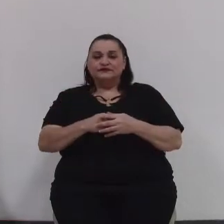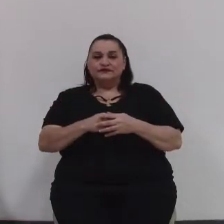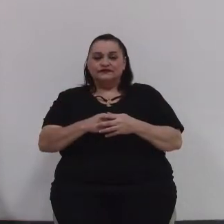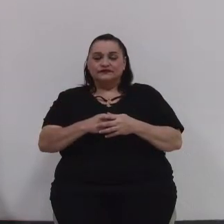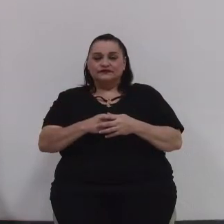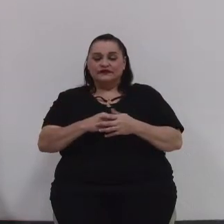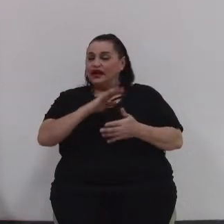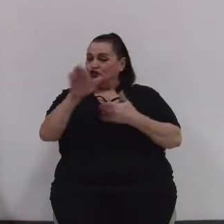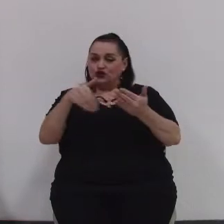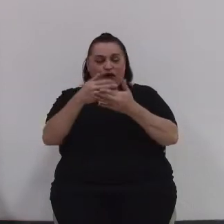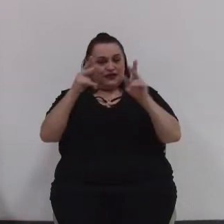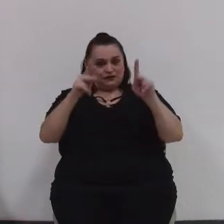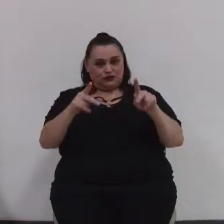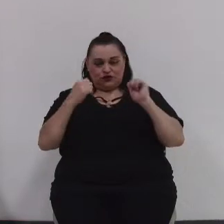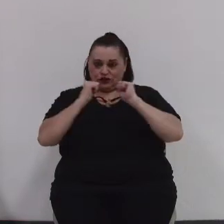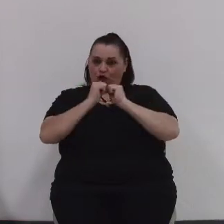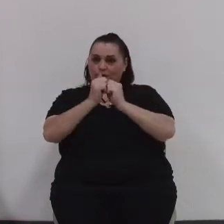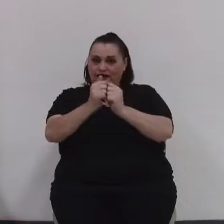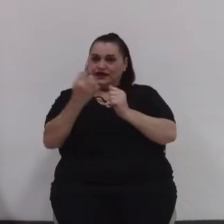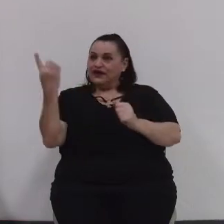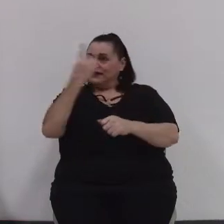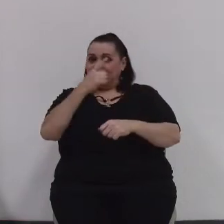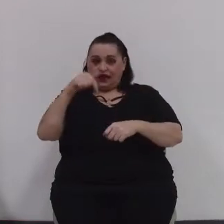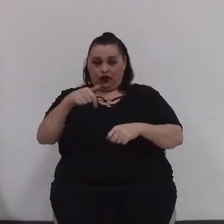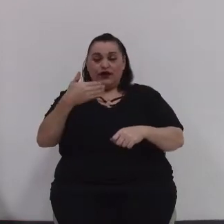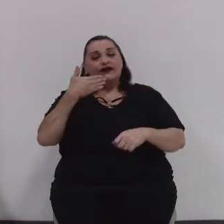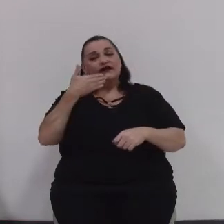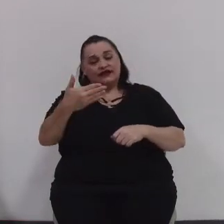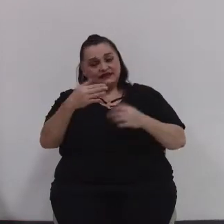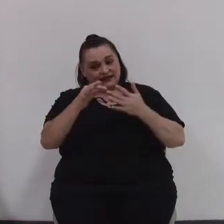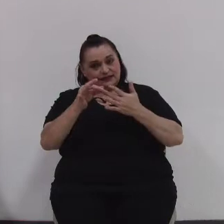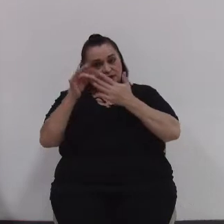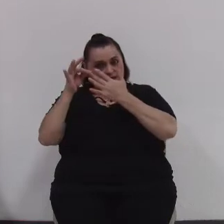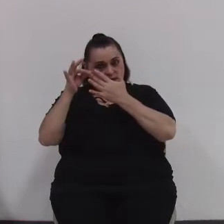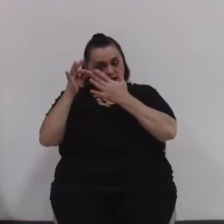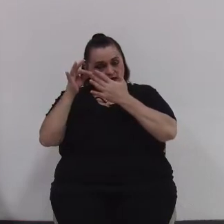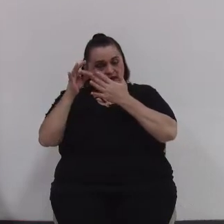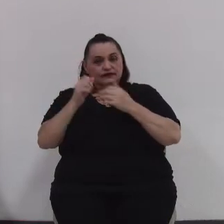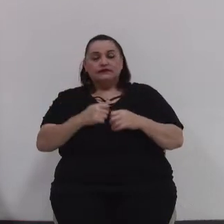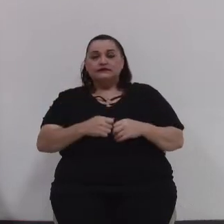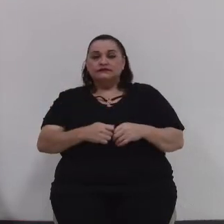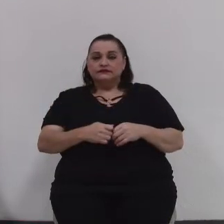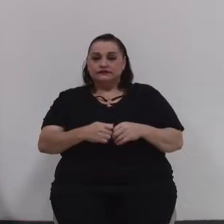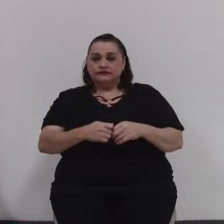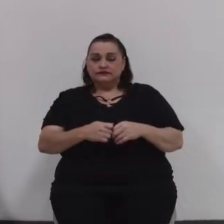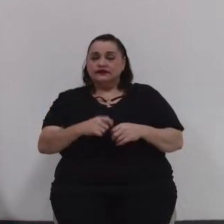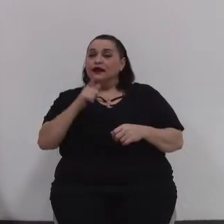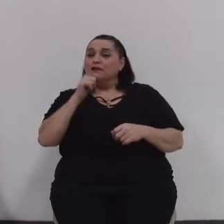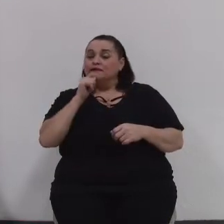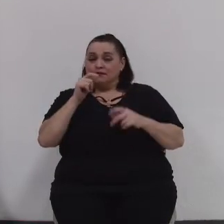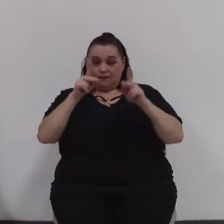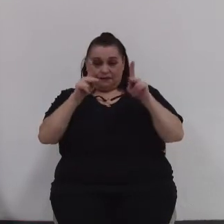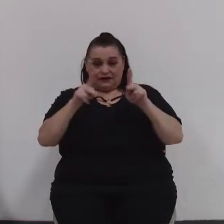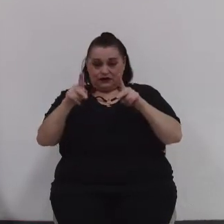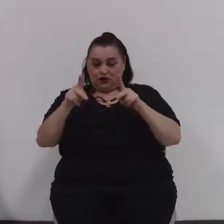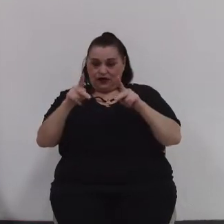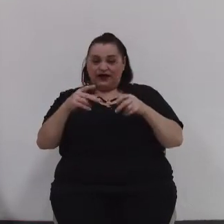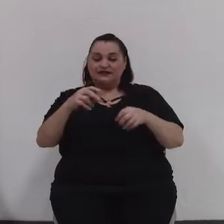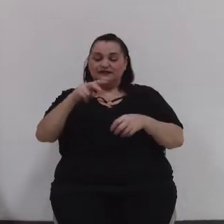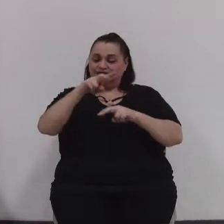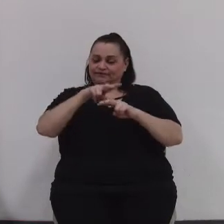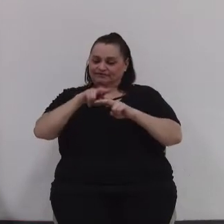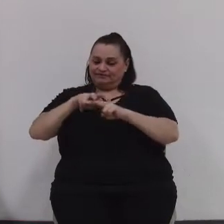a todas las personas que nos acompañan hoy y agradecer muy especialmente a quienes están constituyendo este